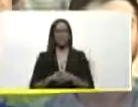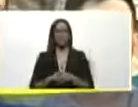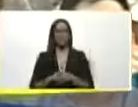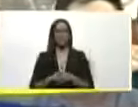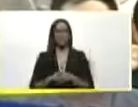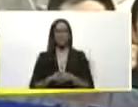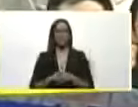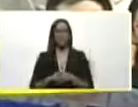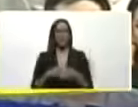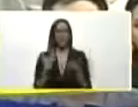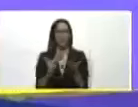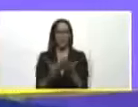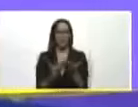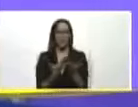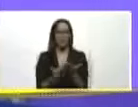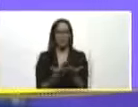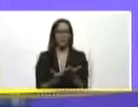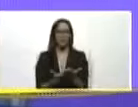preparándonos